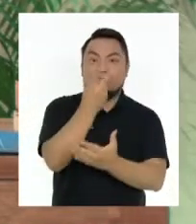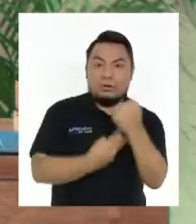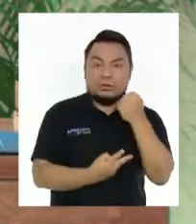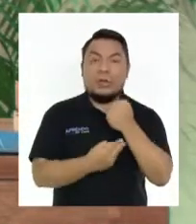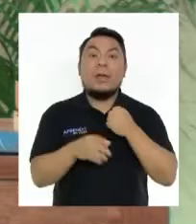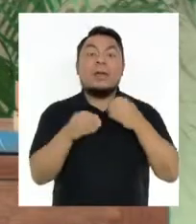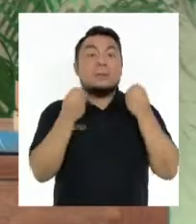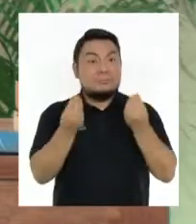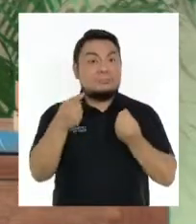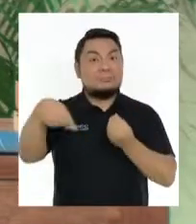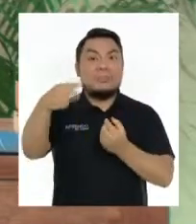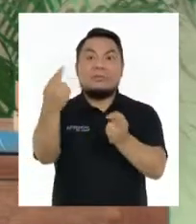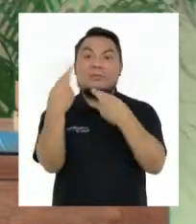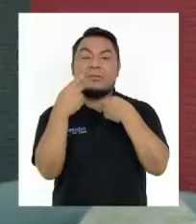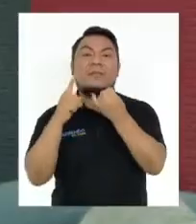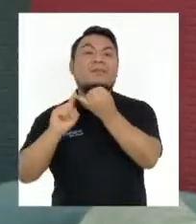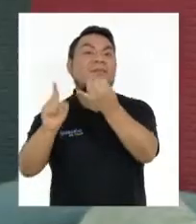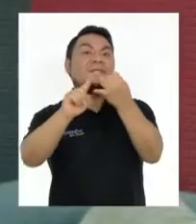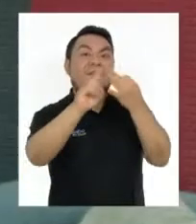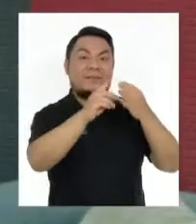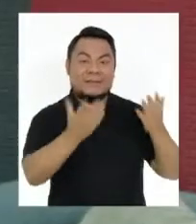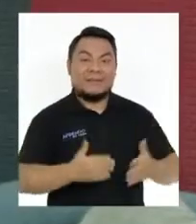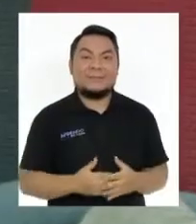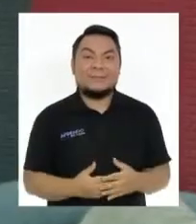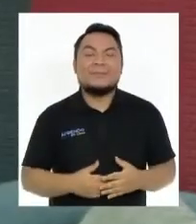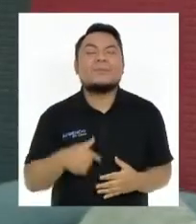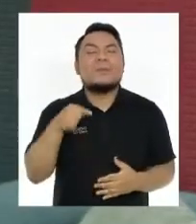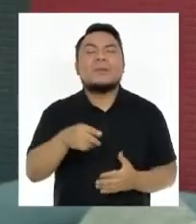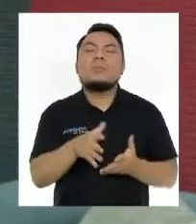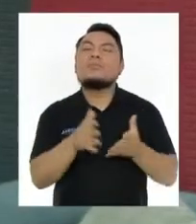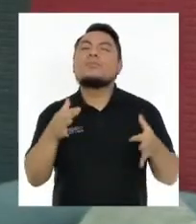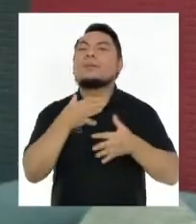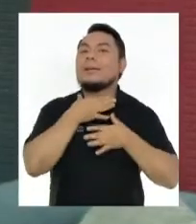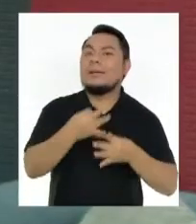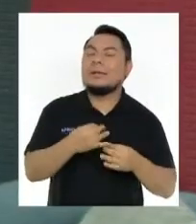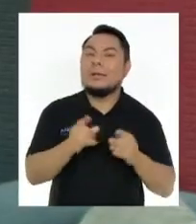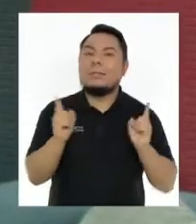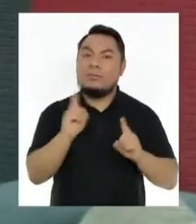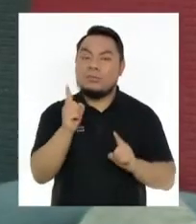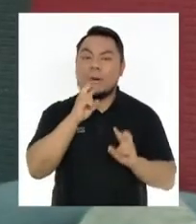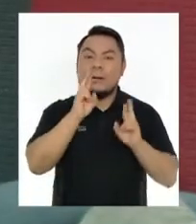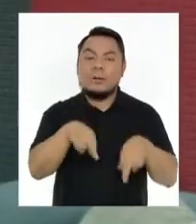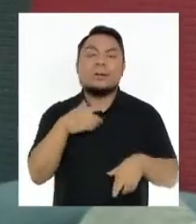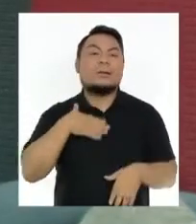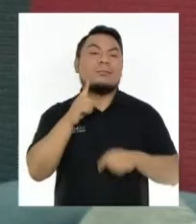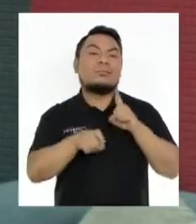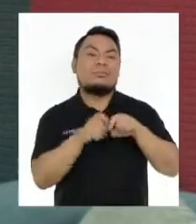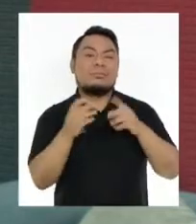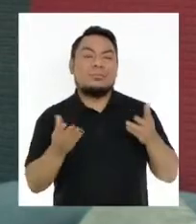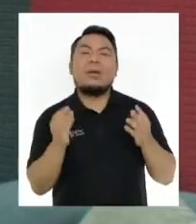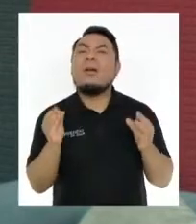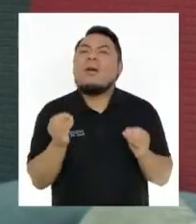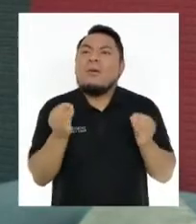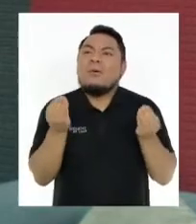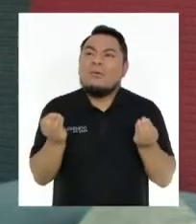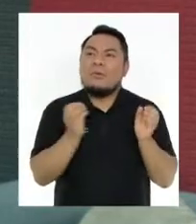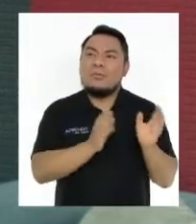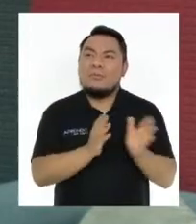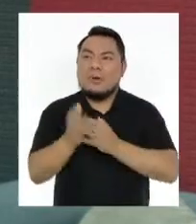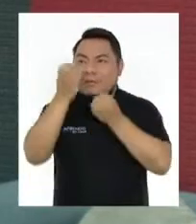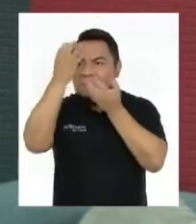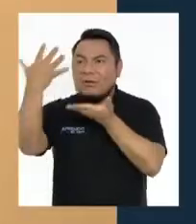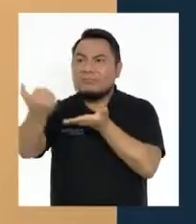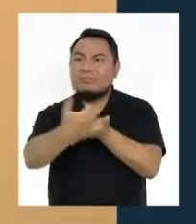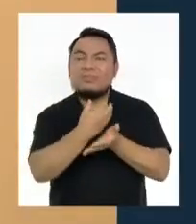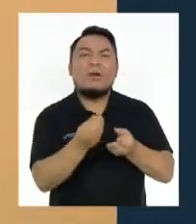las respuestas son distintas. Esto es muy interesante, pero no responde a nuestra pregunta de cómo se organizan los datos de la